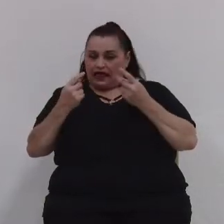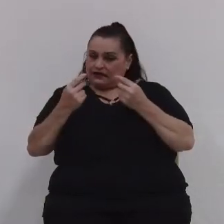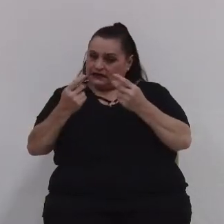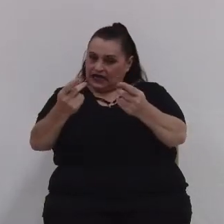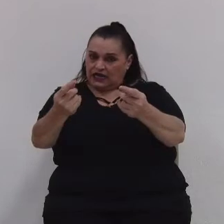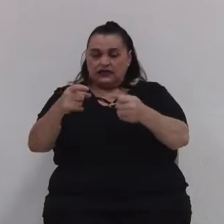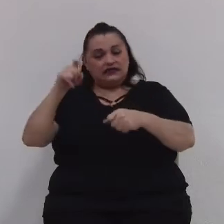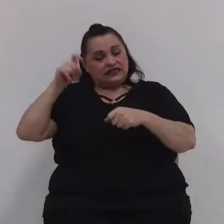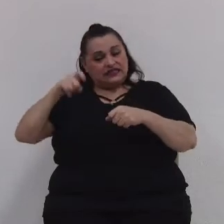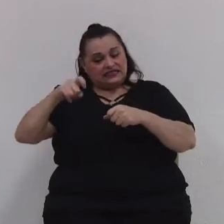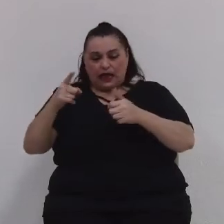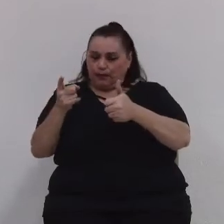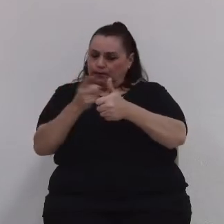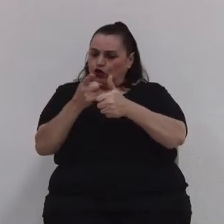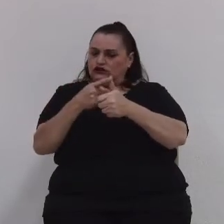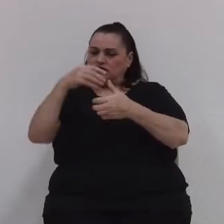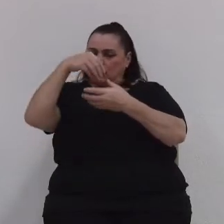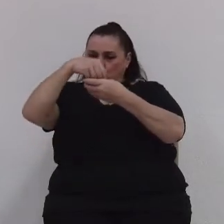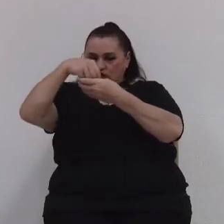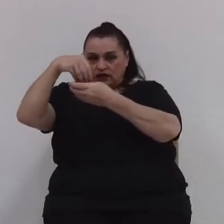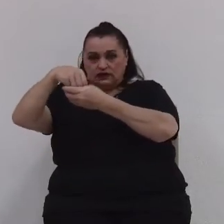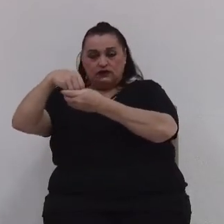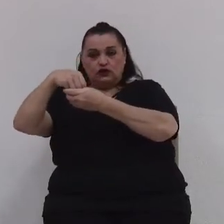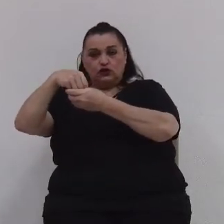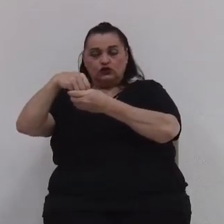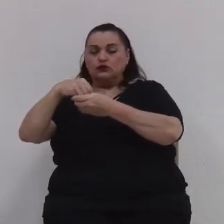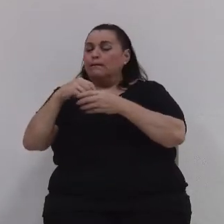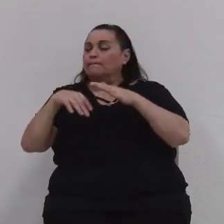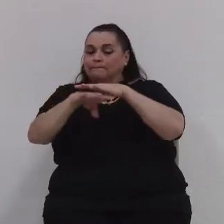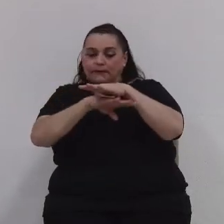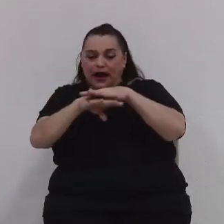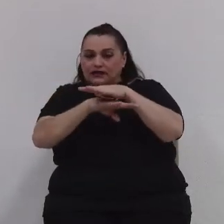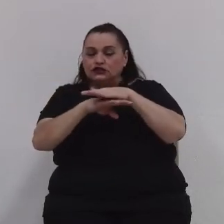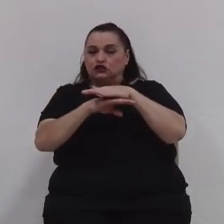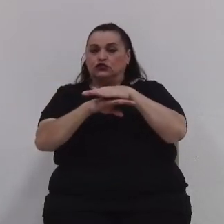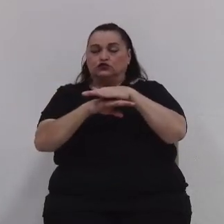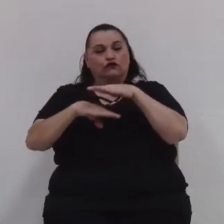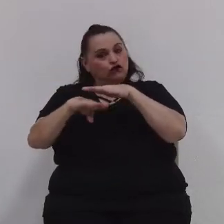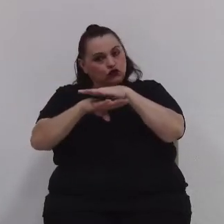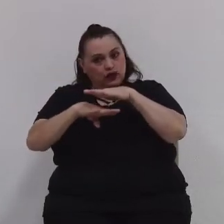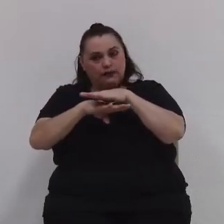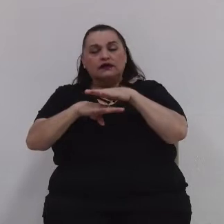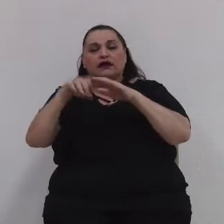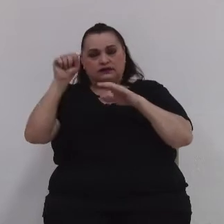de la necesidad de priorizar los contenidos, los más básicos, los fundamentales.